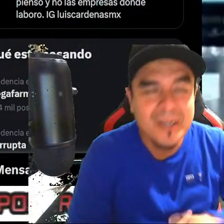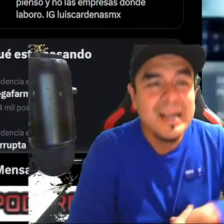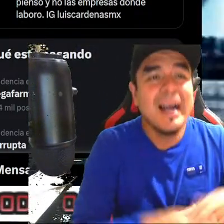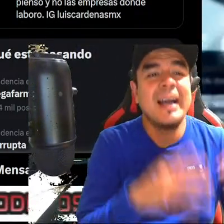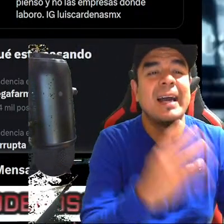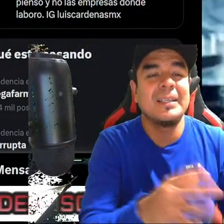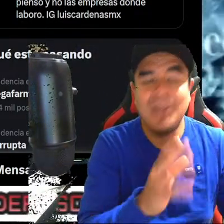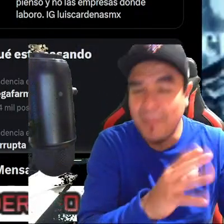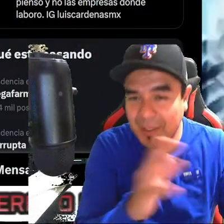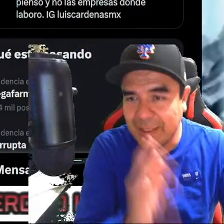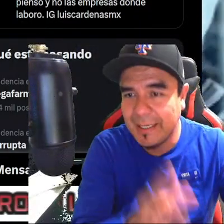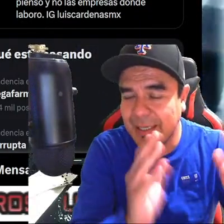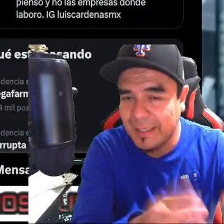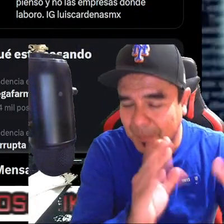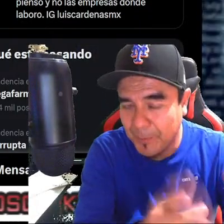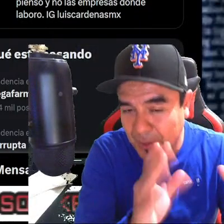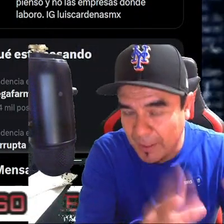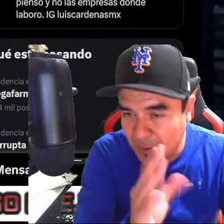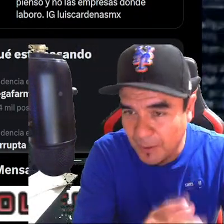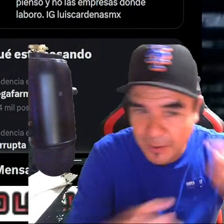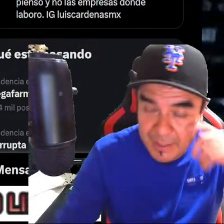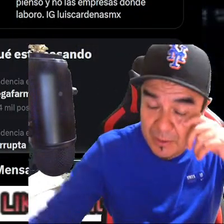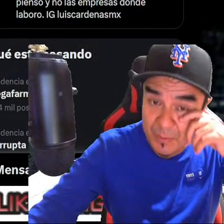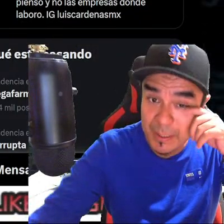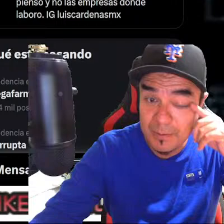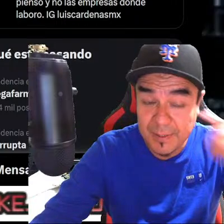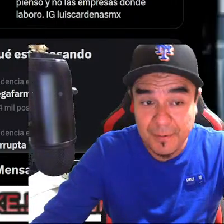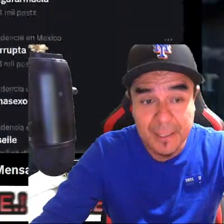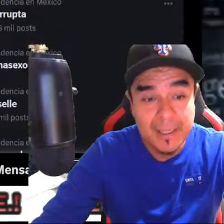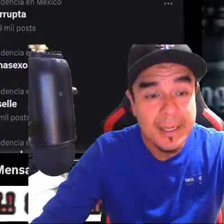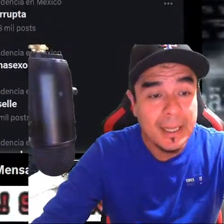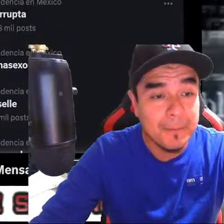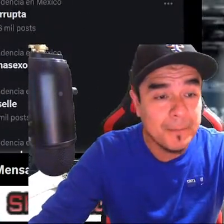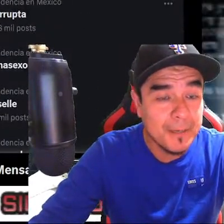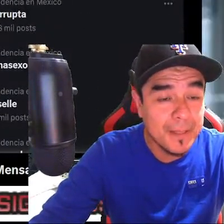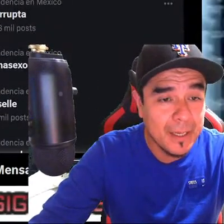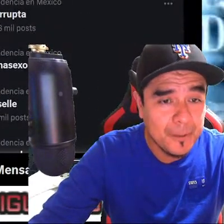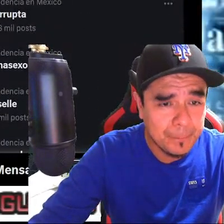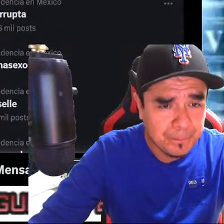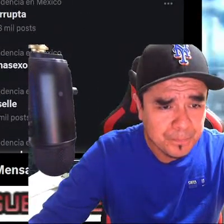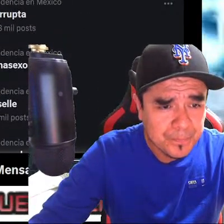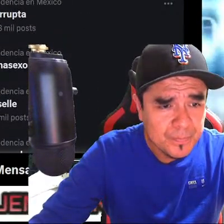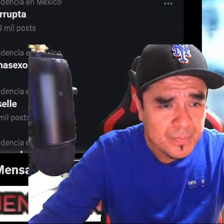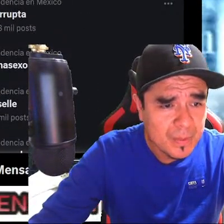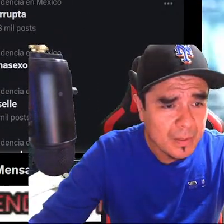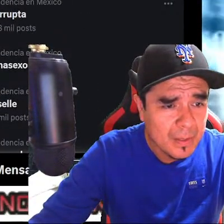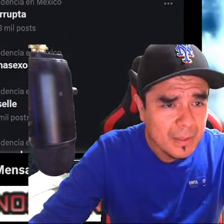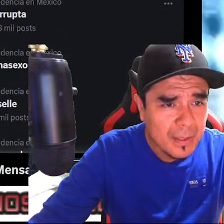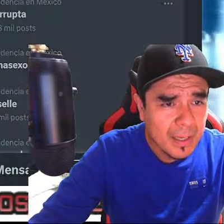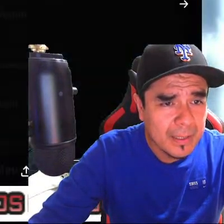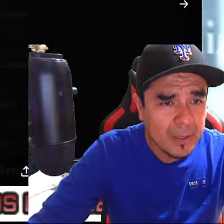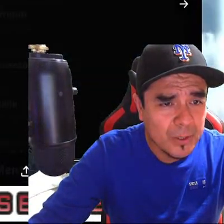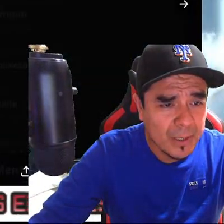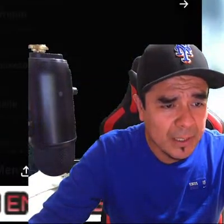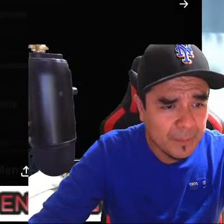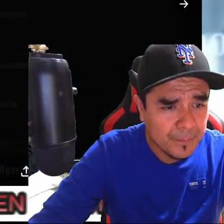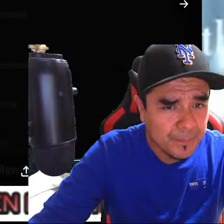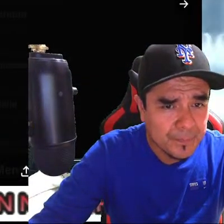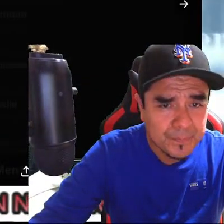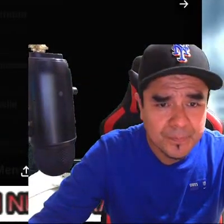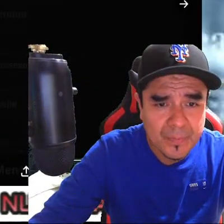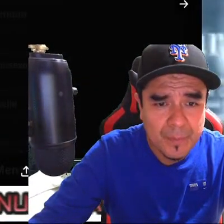contexto, solamente poniendo estos videos. Vamos a ver el primer video. Aquí donde